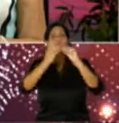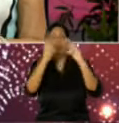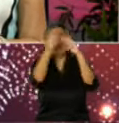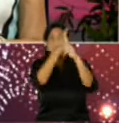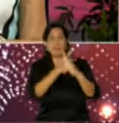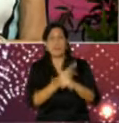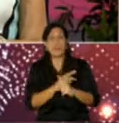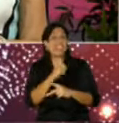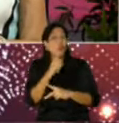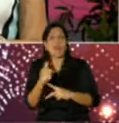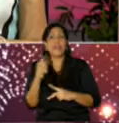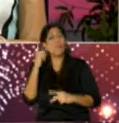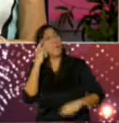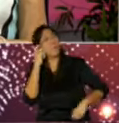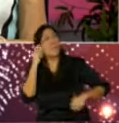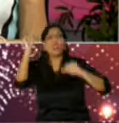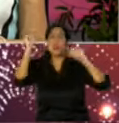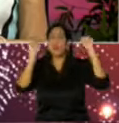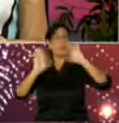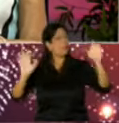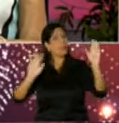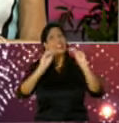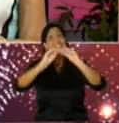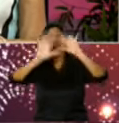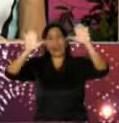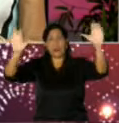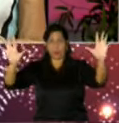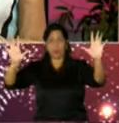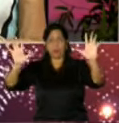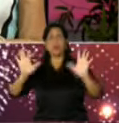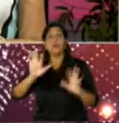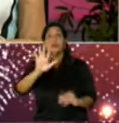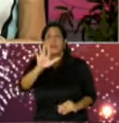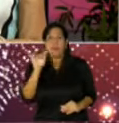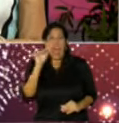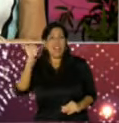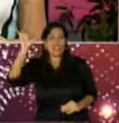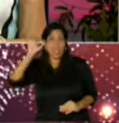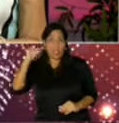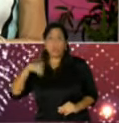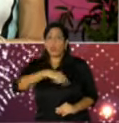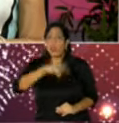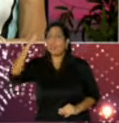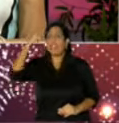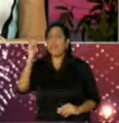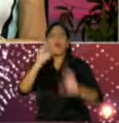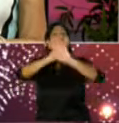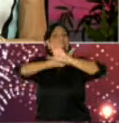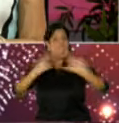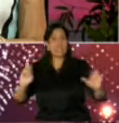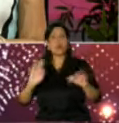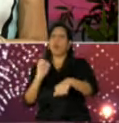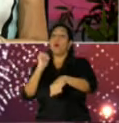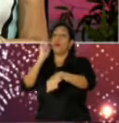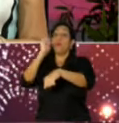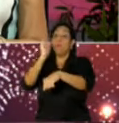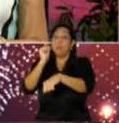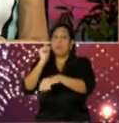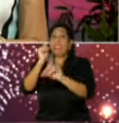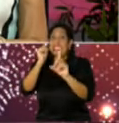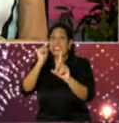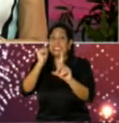para que no haya duda. Interesante, ayer cuando empezábamos a pensar que teníamos ya todo listo para poner el dashboard, el